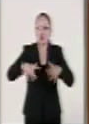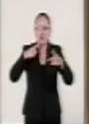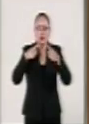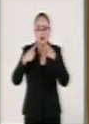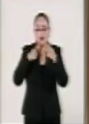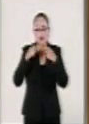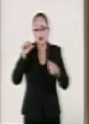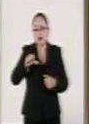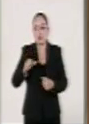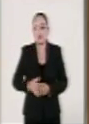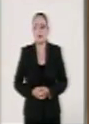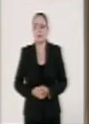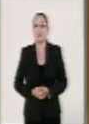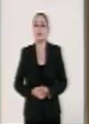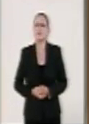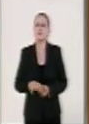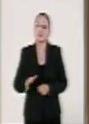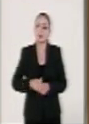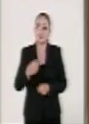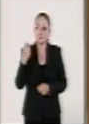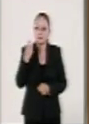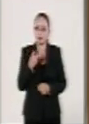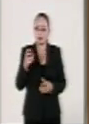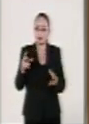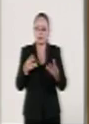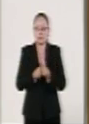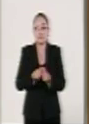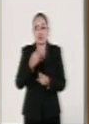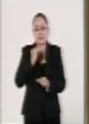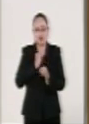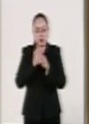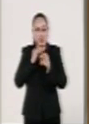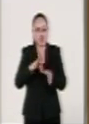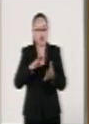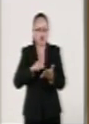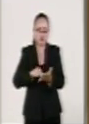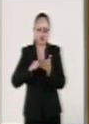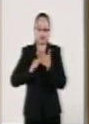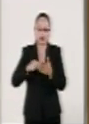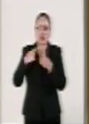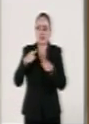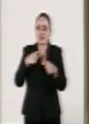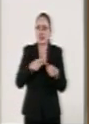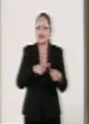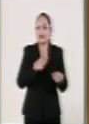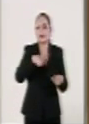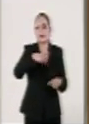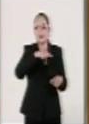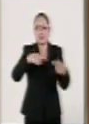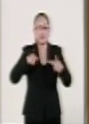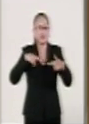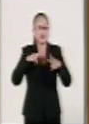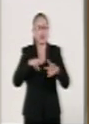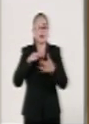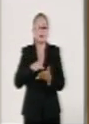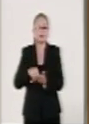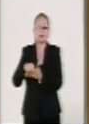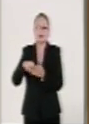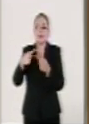República. En efecto, de acuerdo con los informes y reportes de los representantes de los organismos